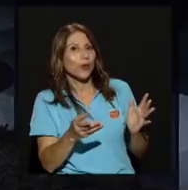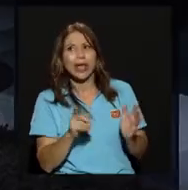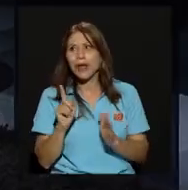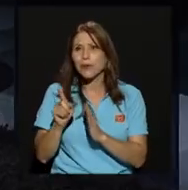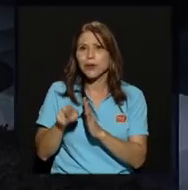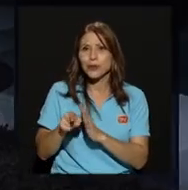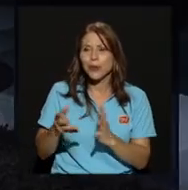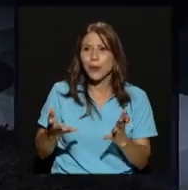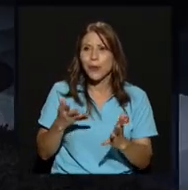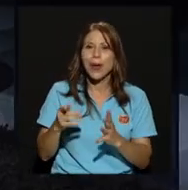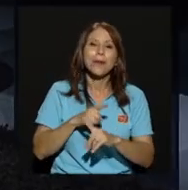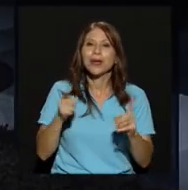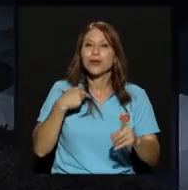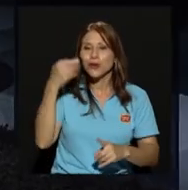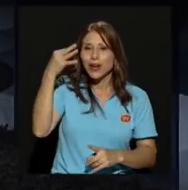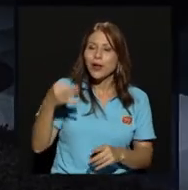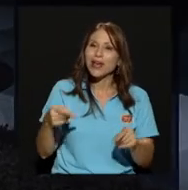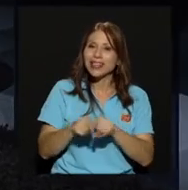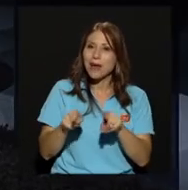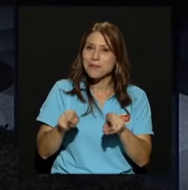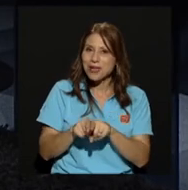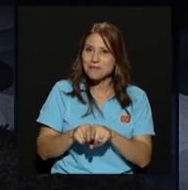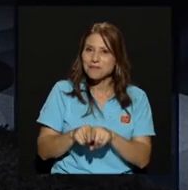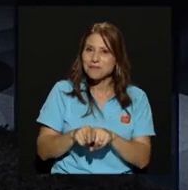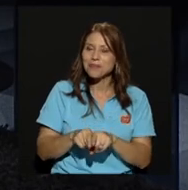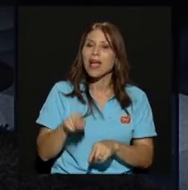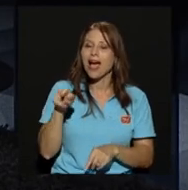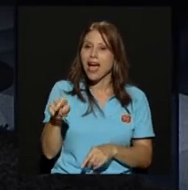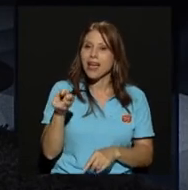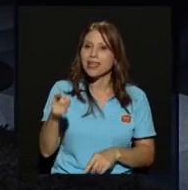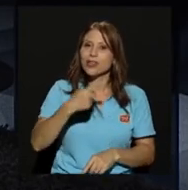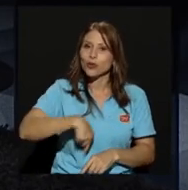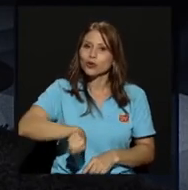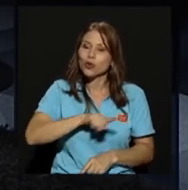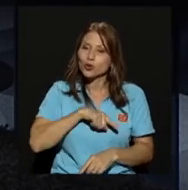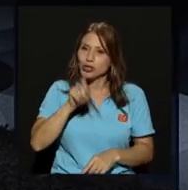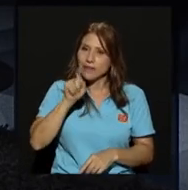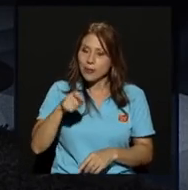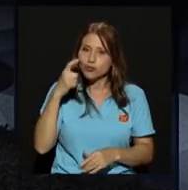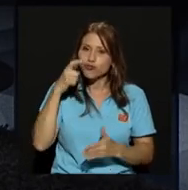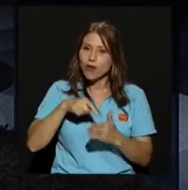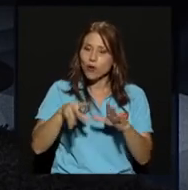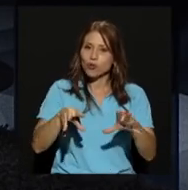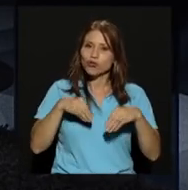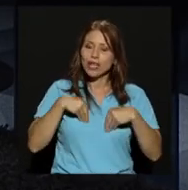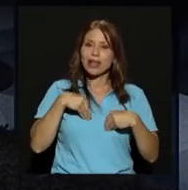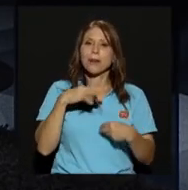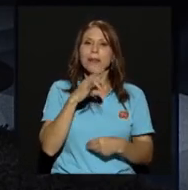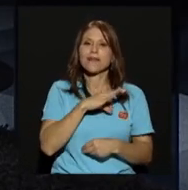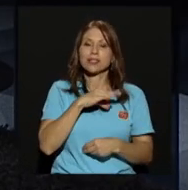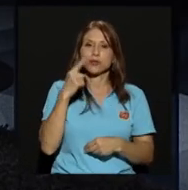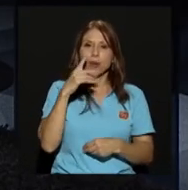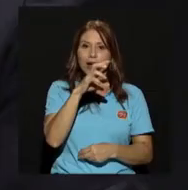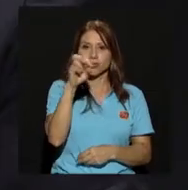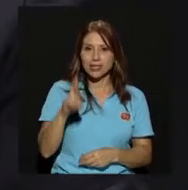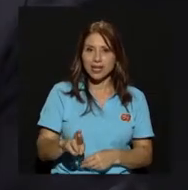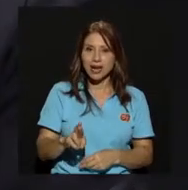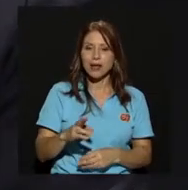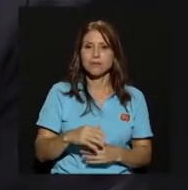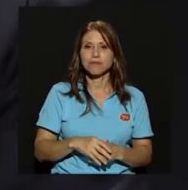pero yo creo que también ahí nosotros tenemos que reconocer los beneficios para costa rica